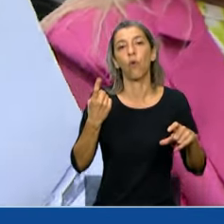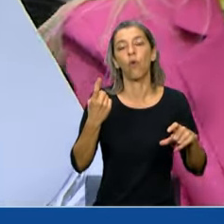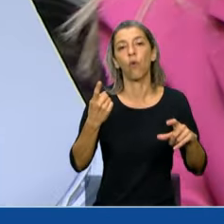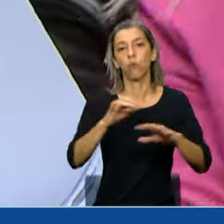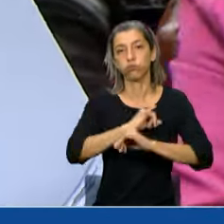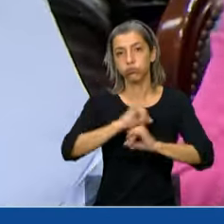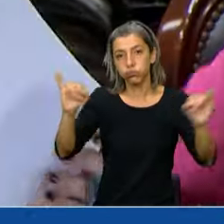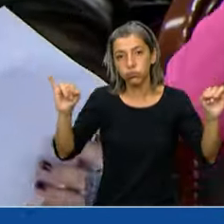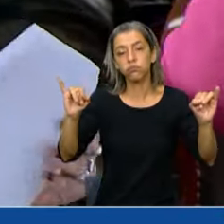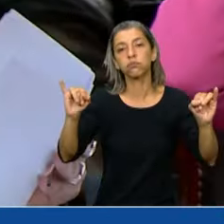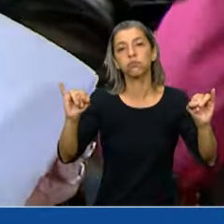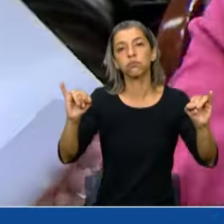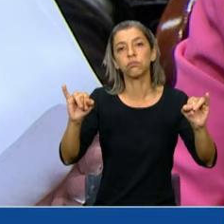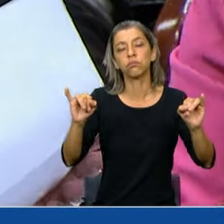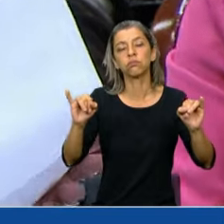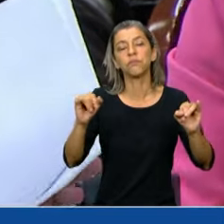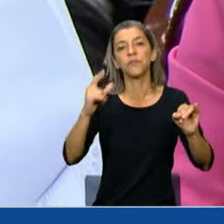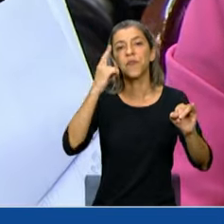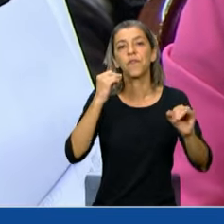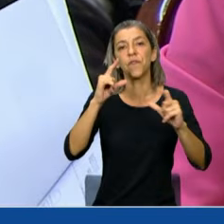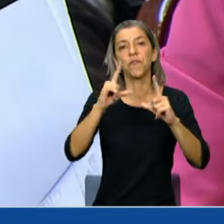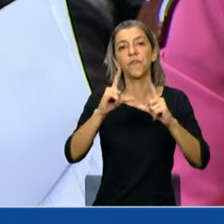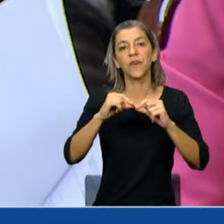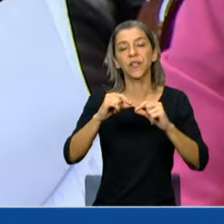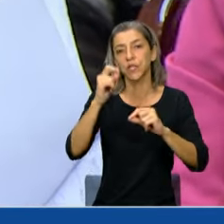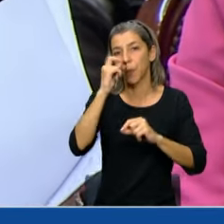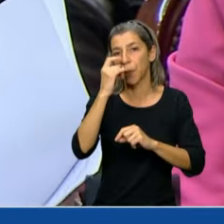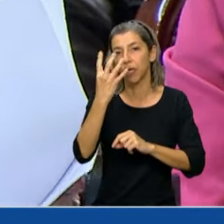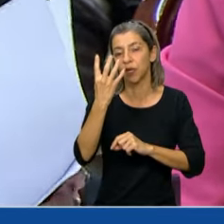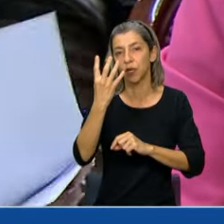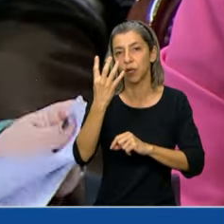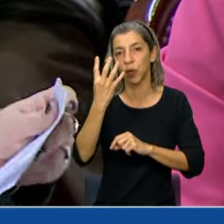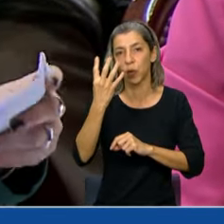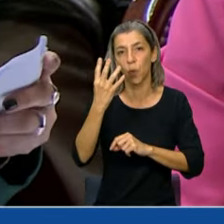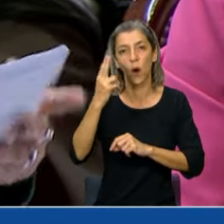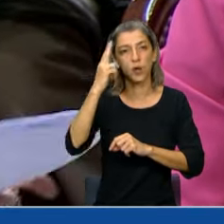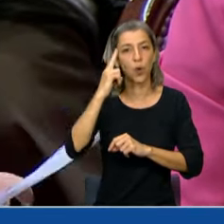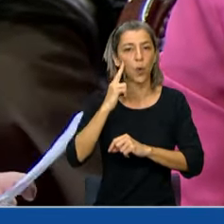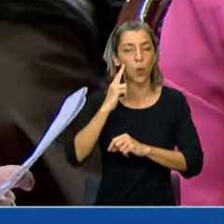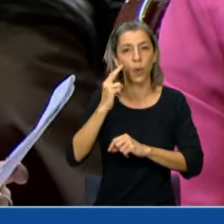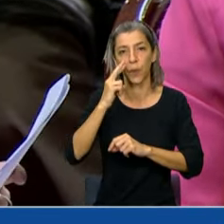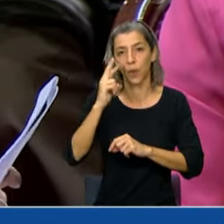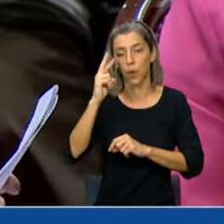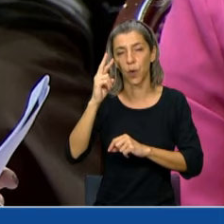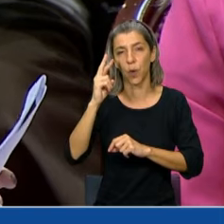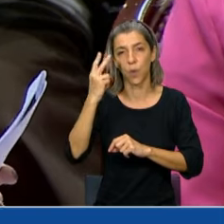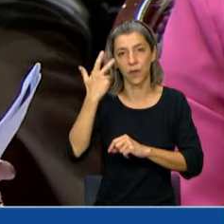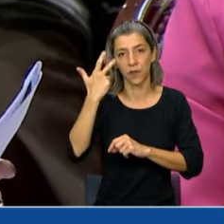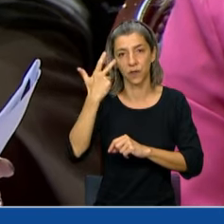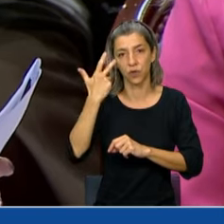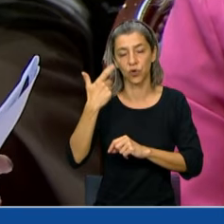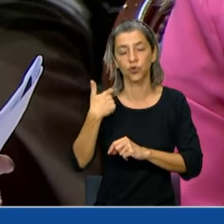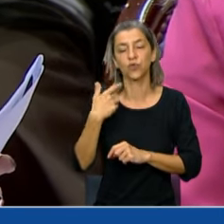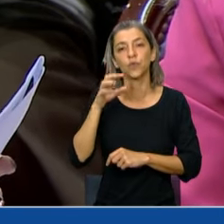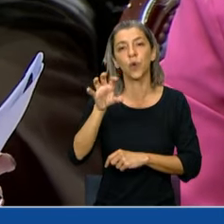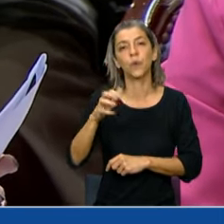publicación de fecha 249 del 2018 catamarca es la